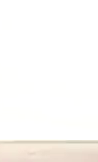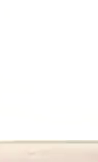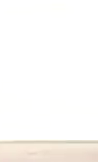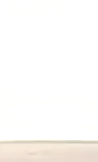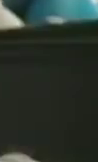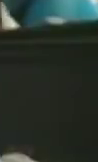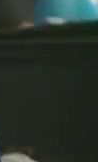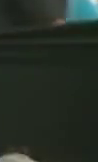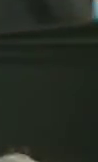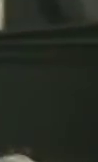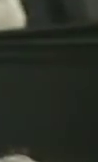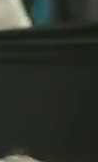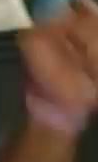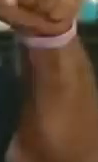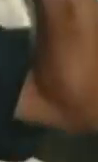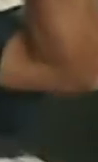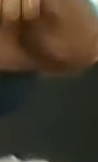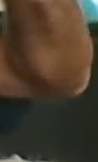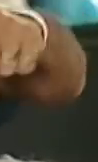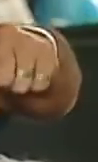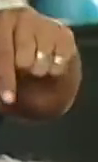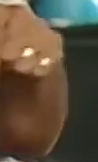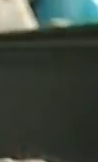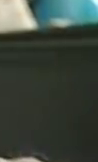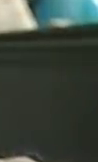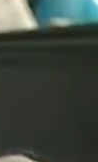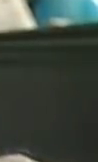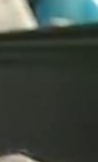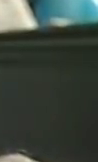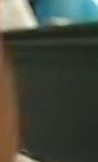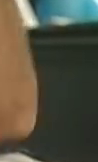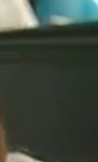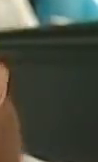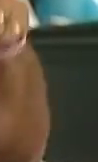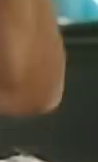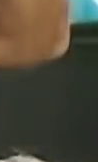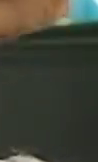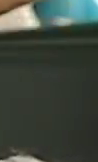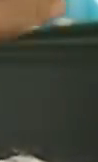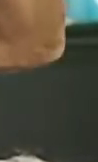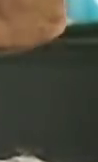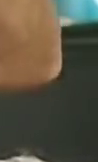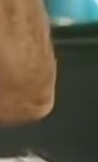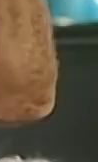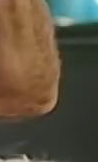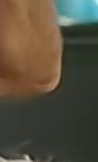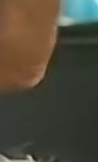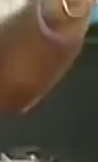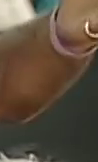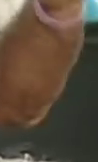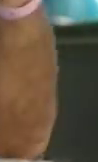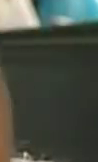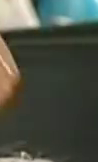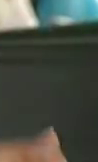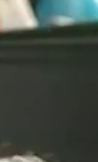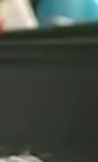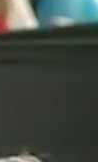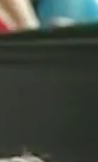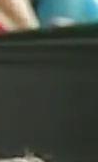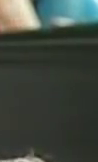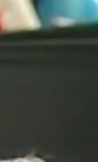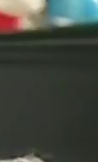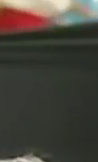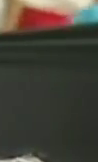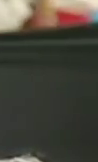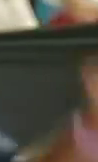La tienen prestada, el gobierno. Es constituyente nuestra, ¿no? Y en tiempo de constituyente, nosotros tenemos que anclar, y ya lo hablamos con el